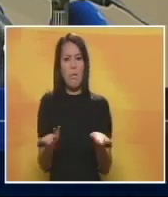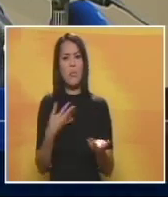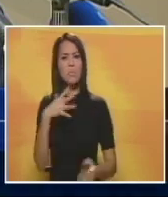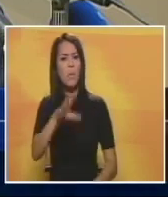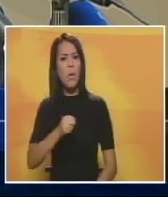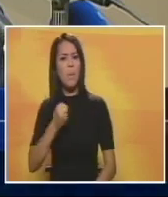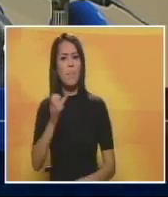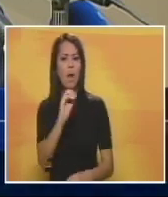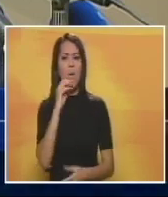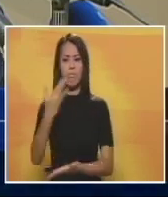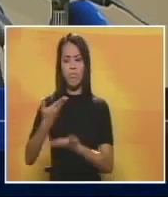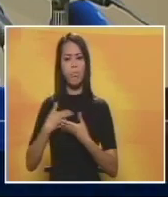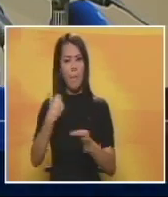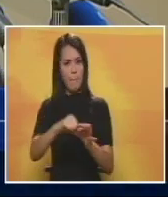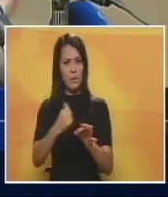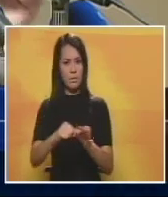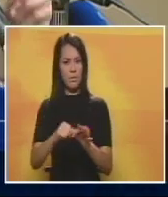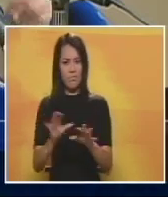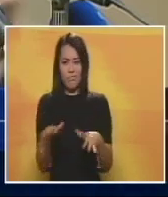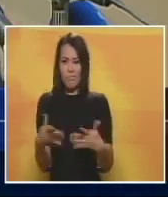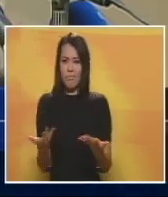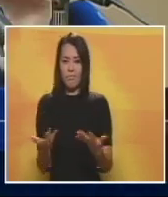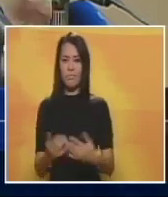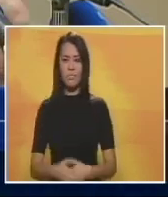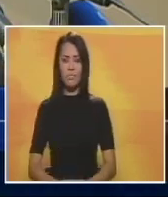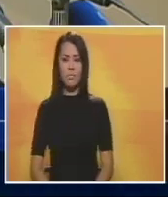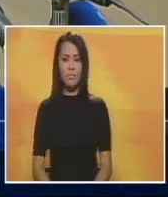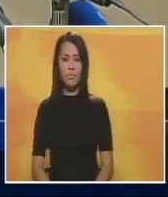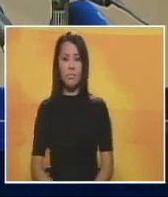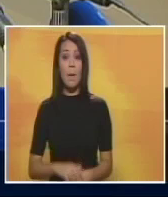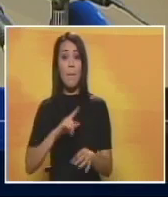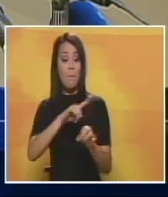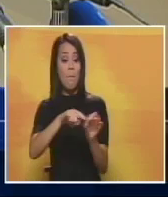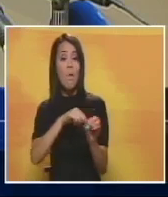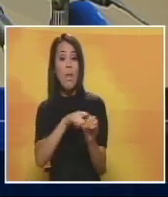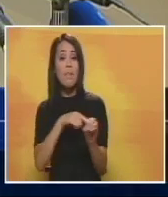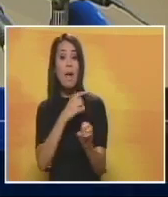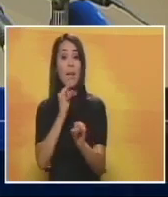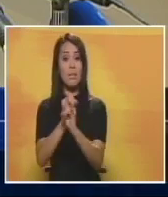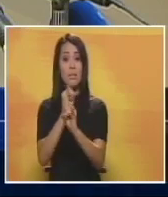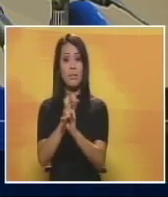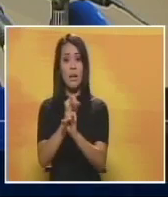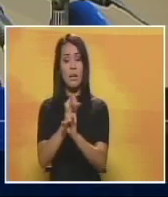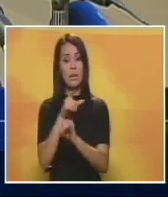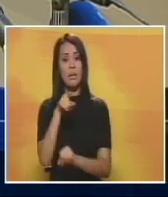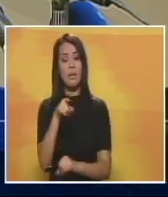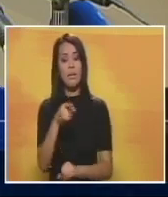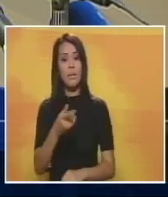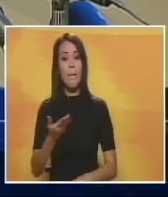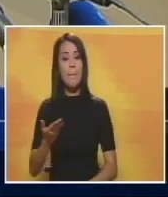petro? Y además en estas monedas digitales, el principal